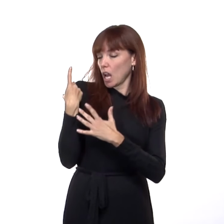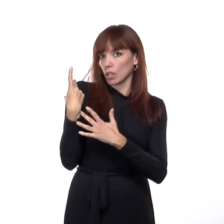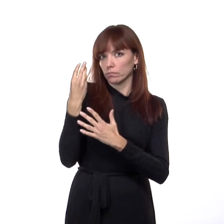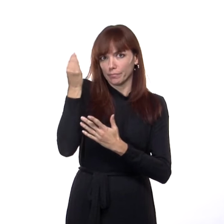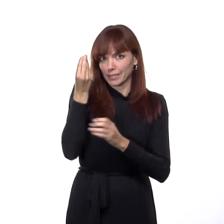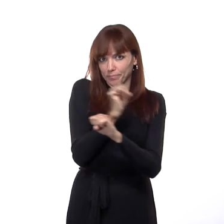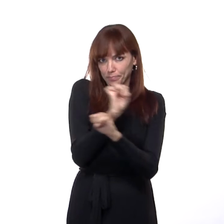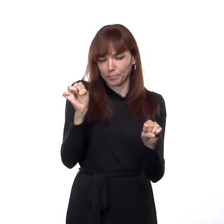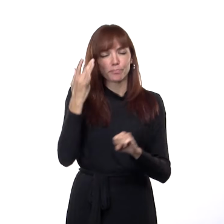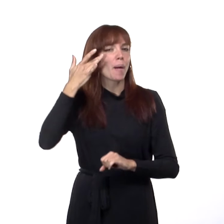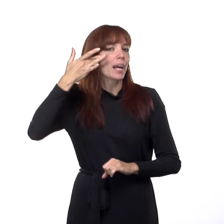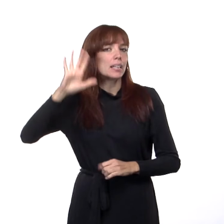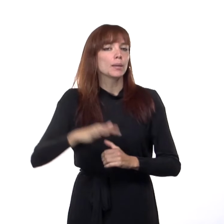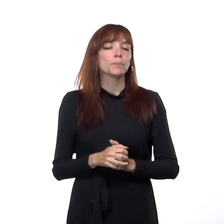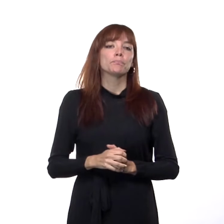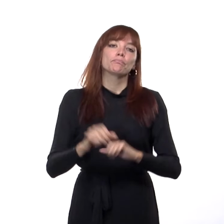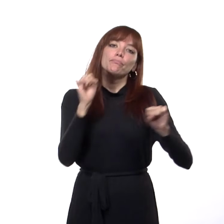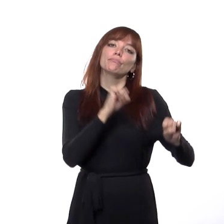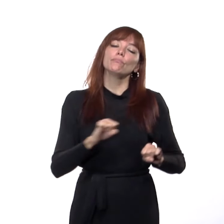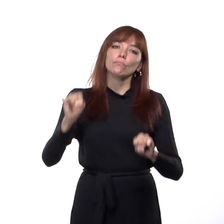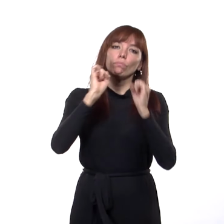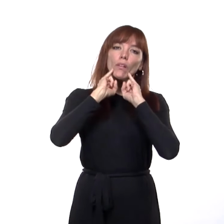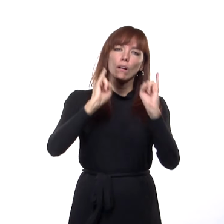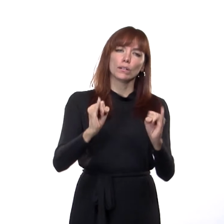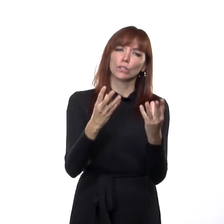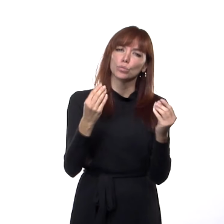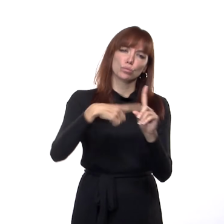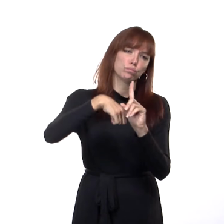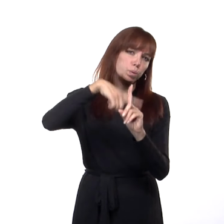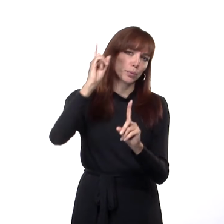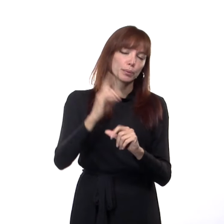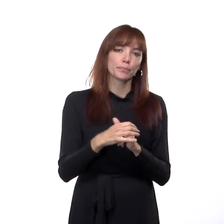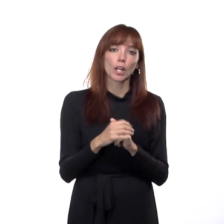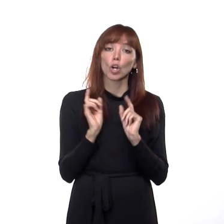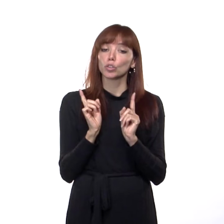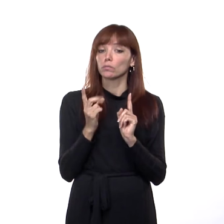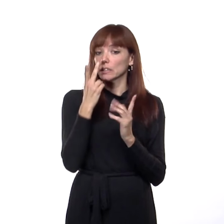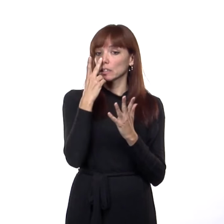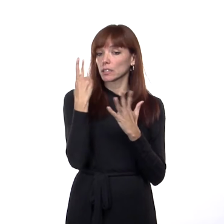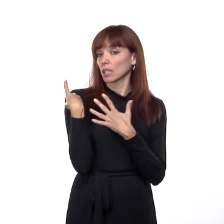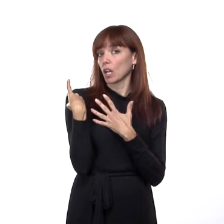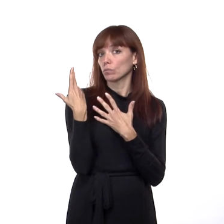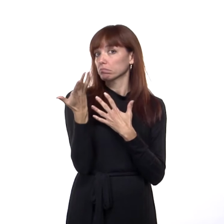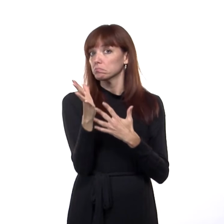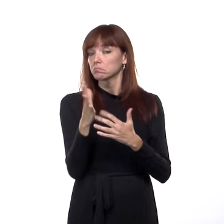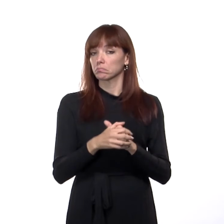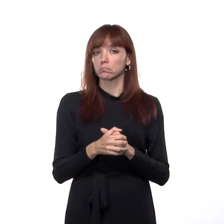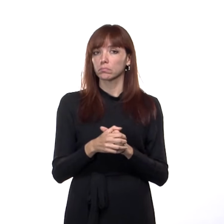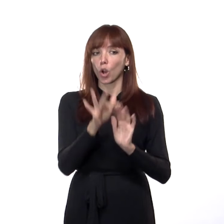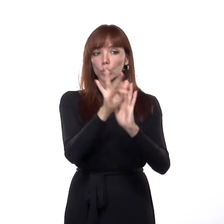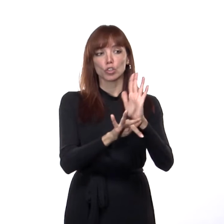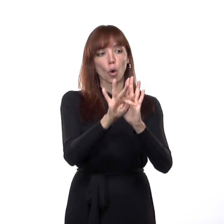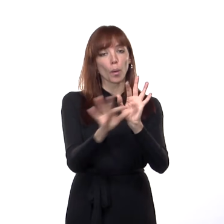imaginaros una protección eléctrica de muy alta tensión que sólo hace 67 años ni siquiera su firmware estaba